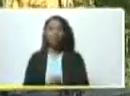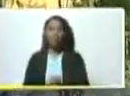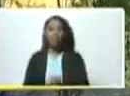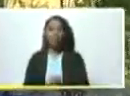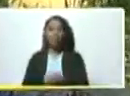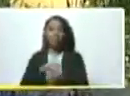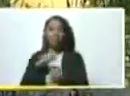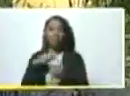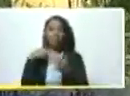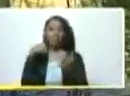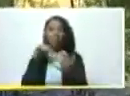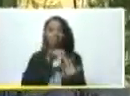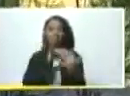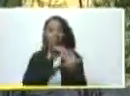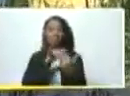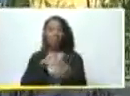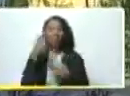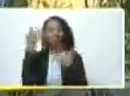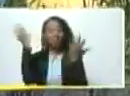Saboteador, vale.